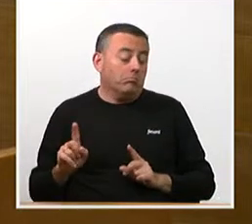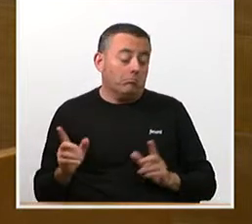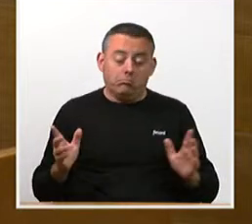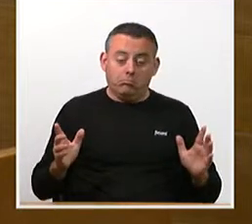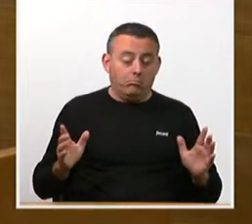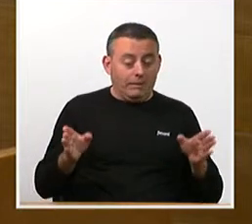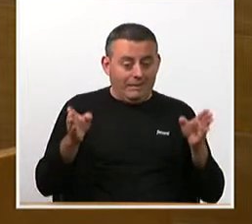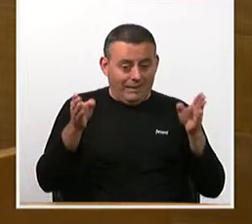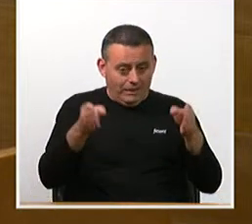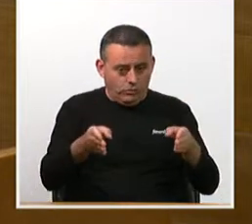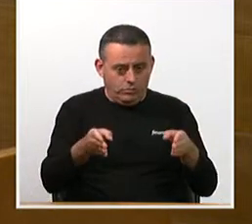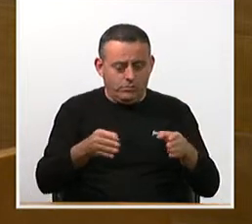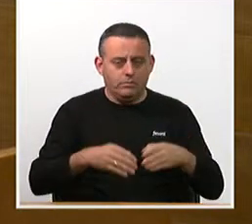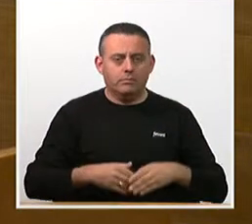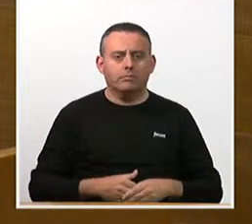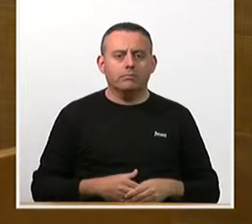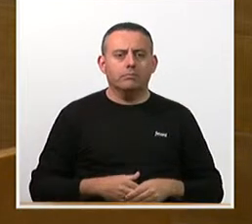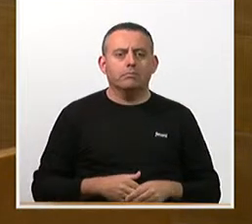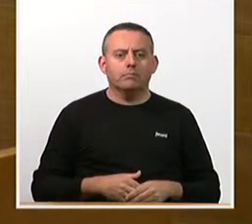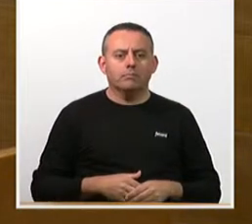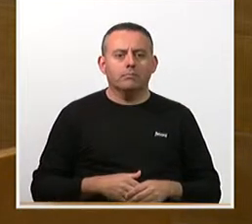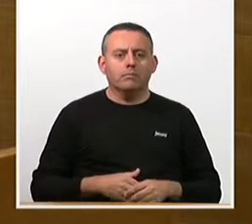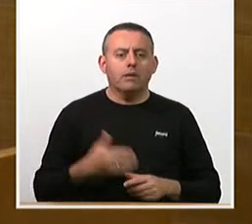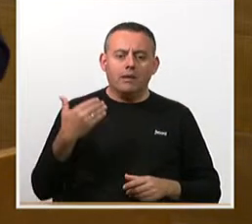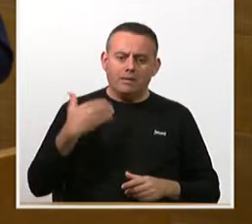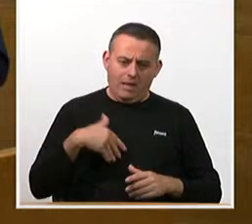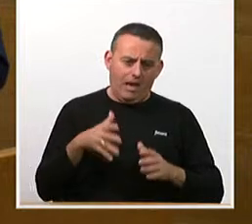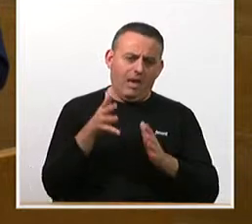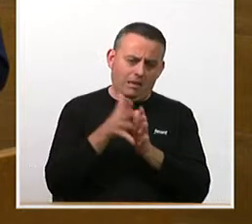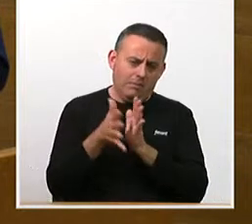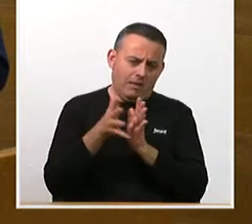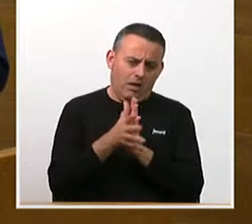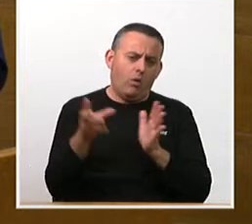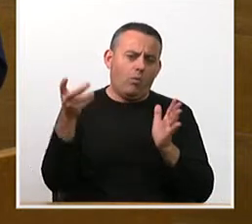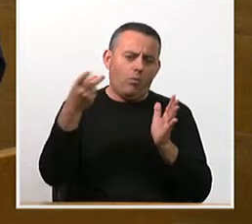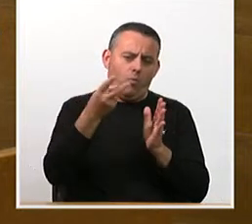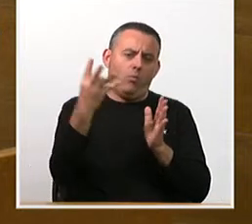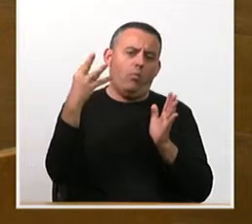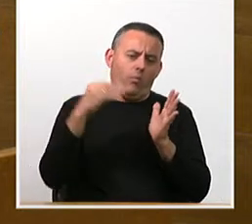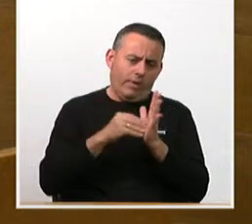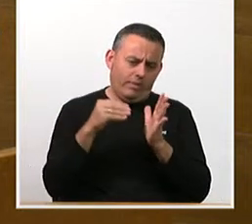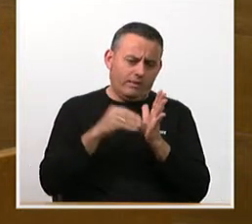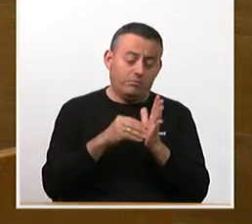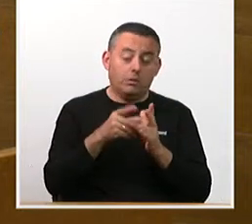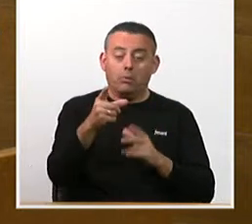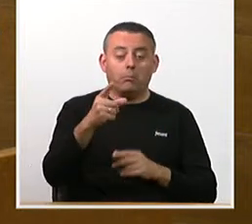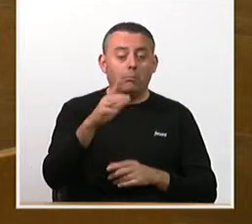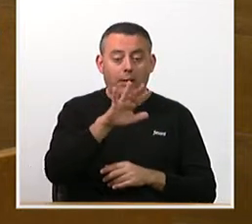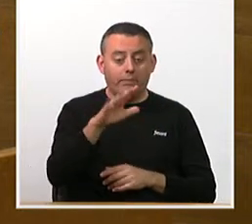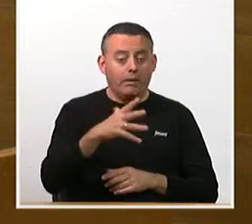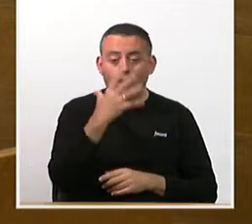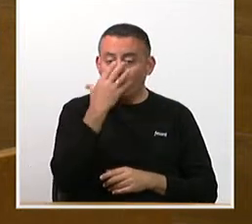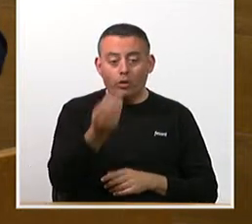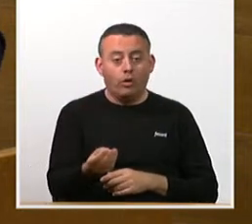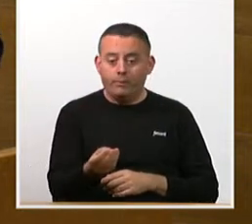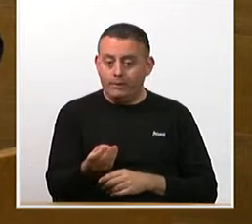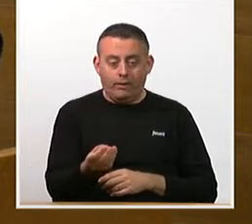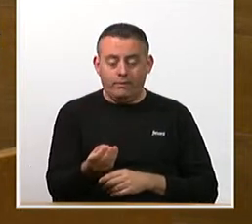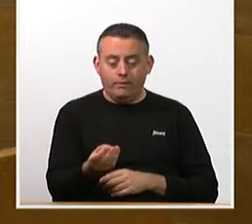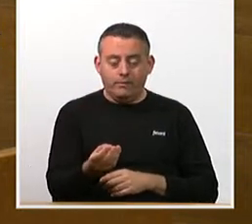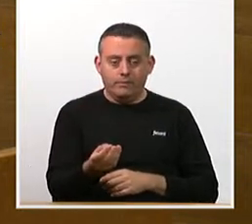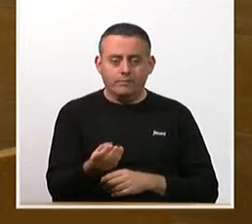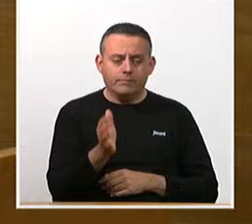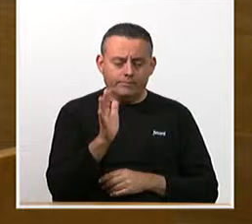nada más no es la primera vez que se lo digo pero parece que no me lo no me lo quiere escuchar este